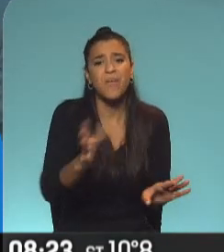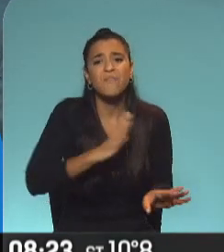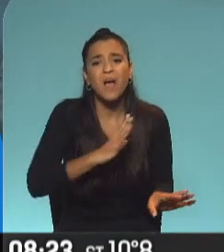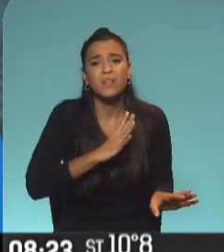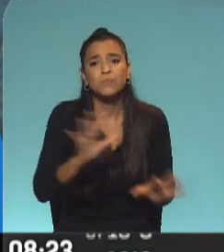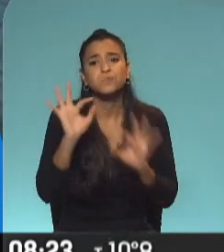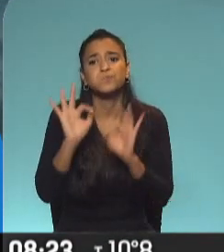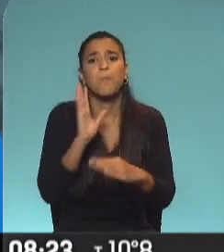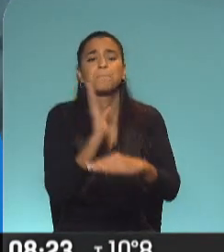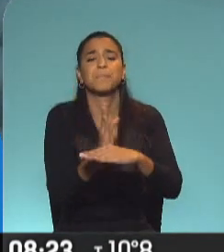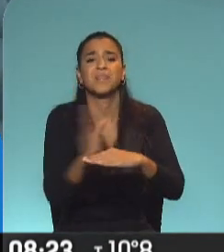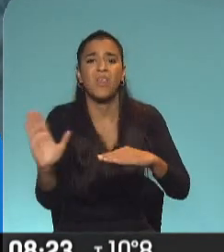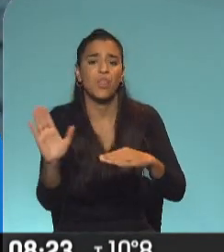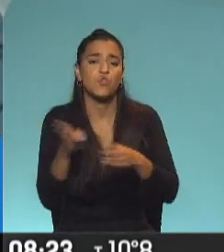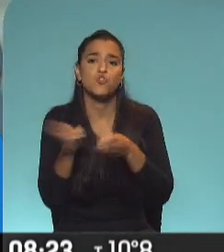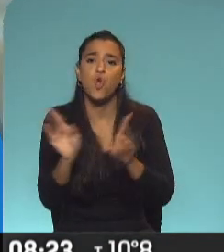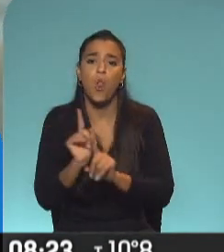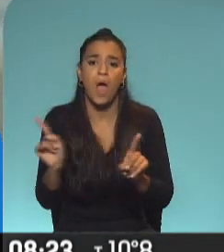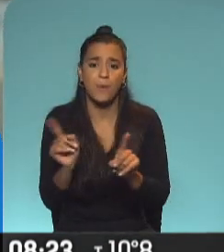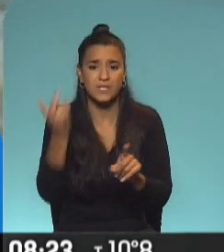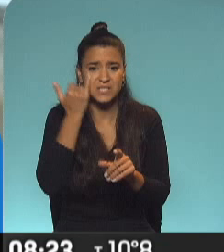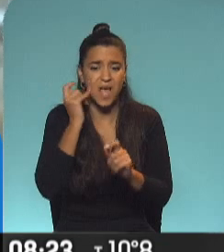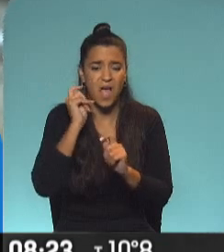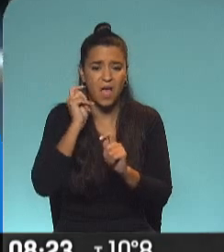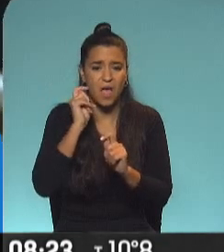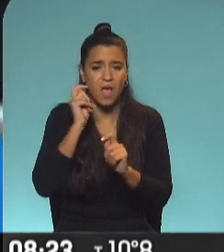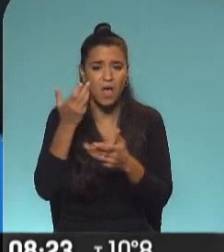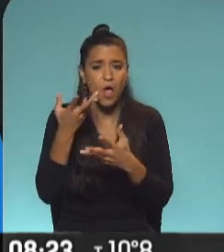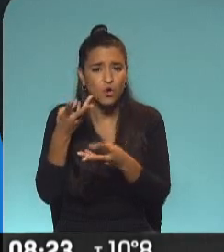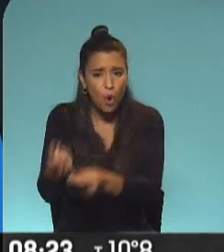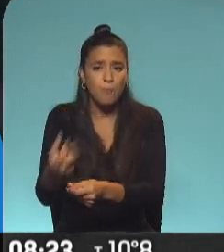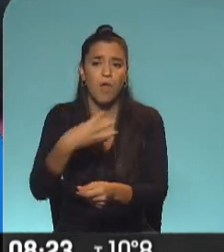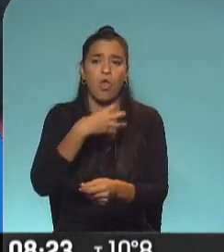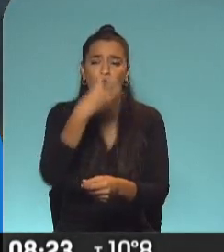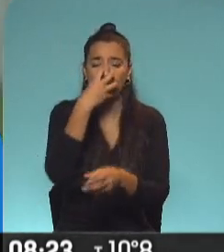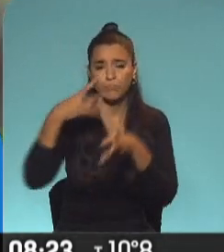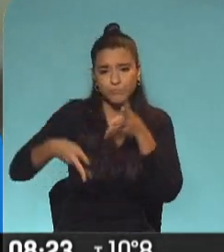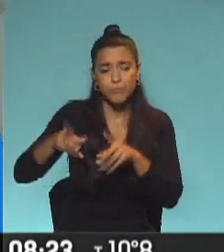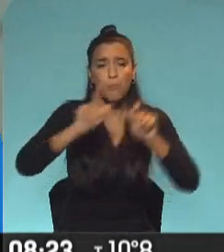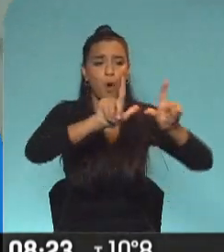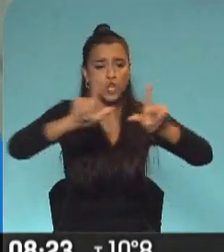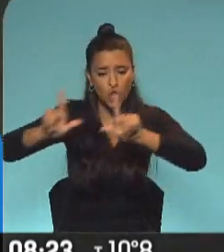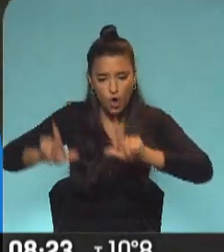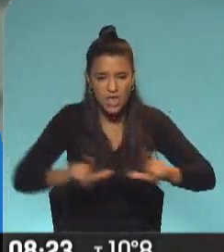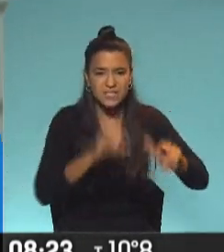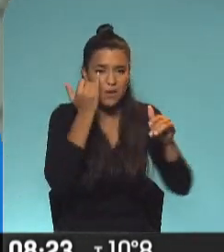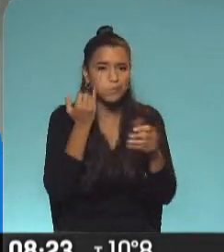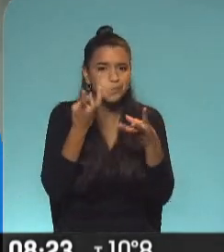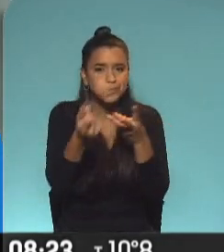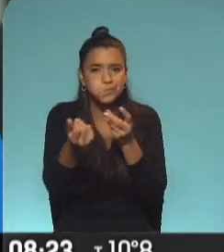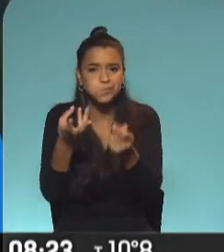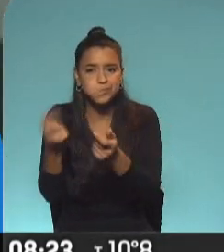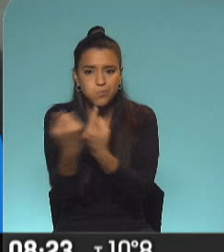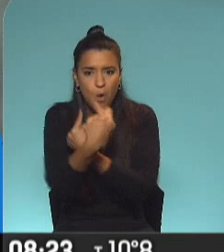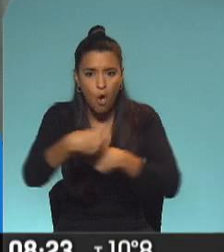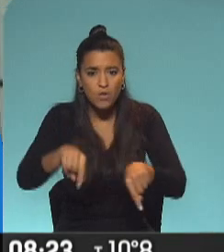completar la otra mitad que no la abren han comprado respiradores monitores y todos los